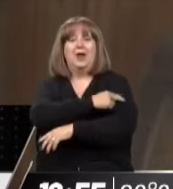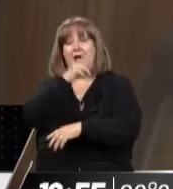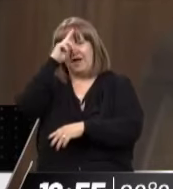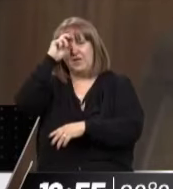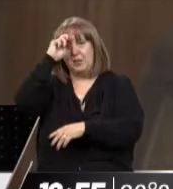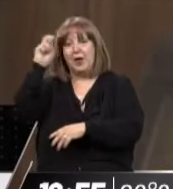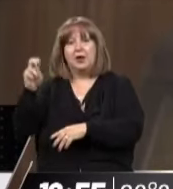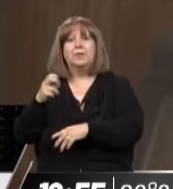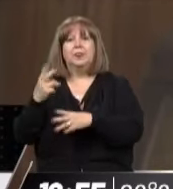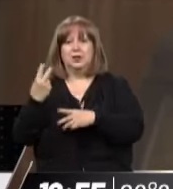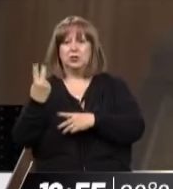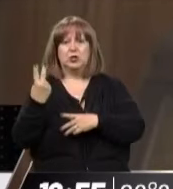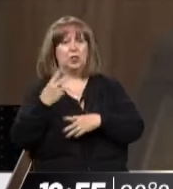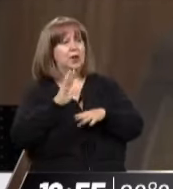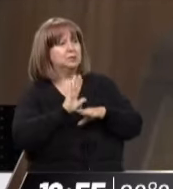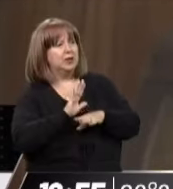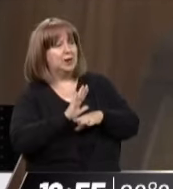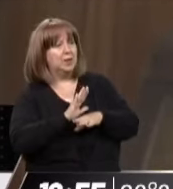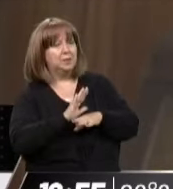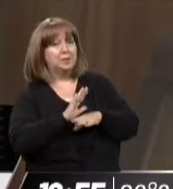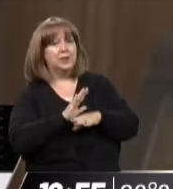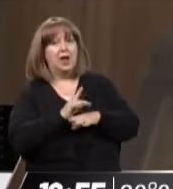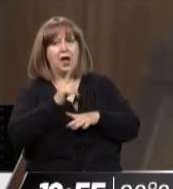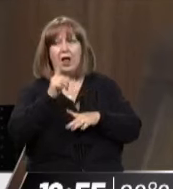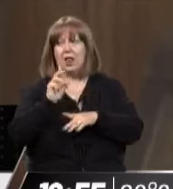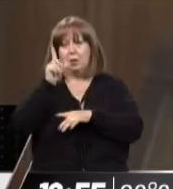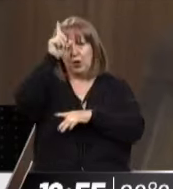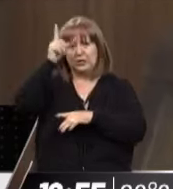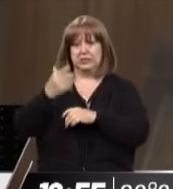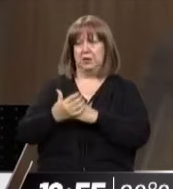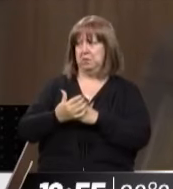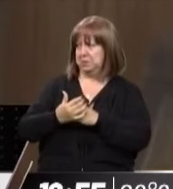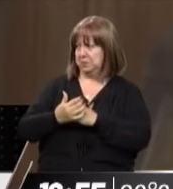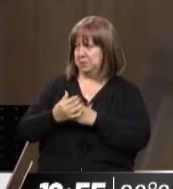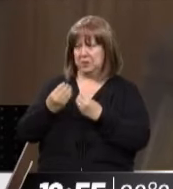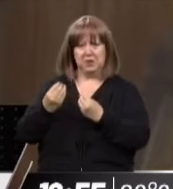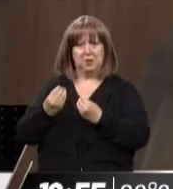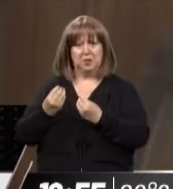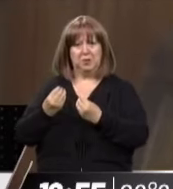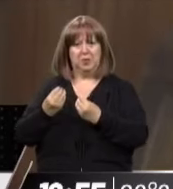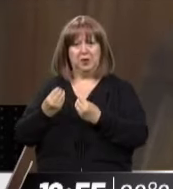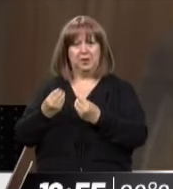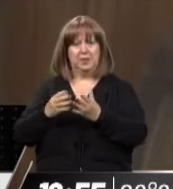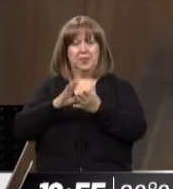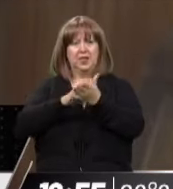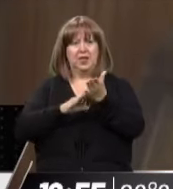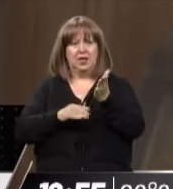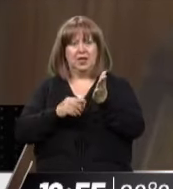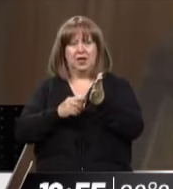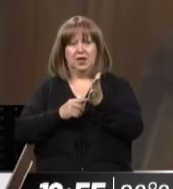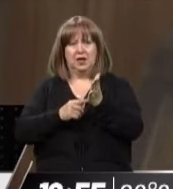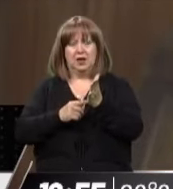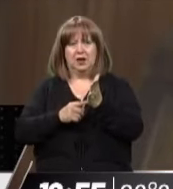me trasladamos estamos esperando a la seguridad yo traía el oficio en la mano de la comisaría que no lo